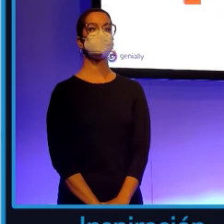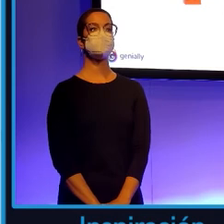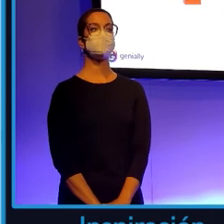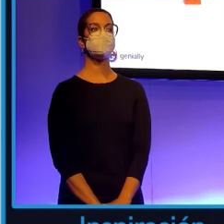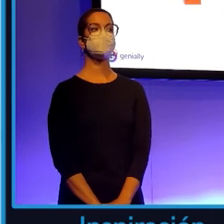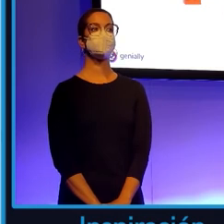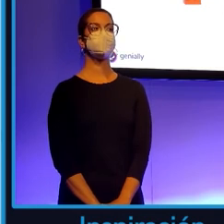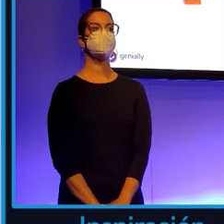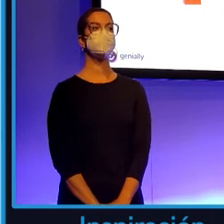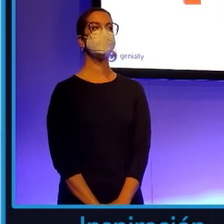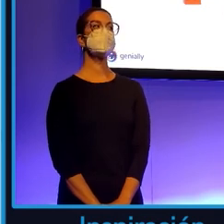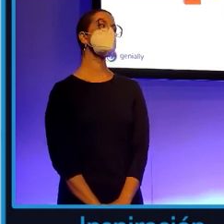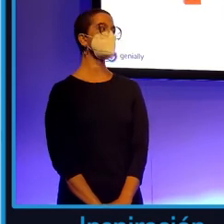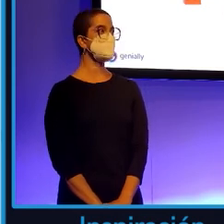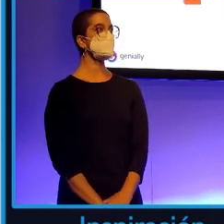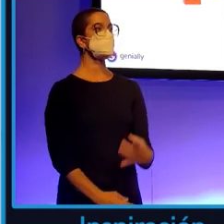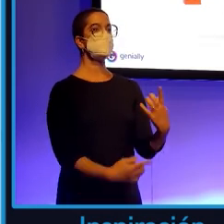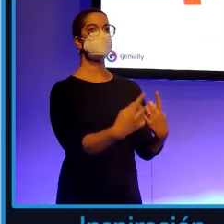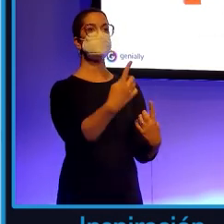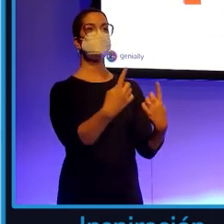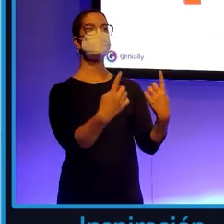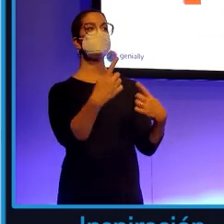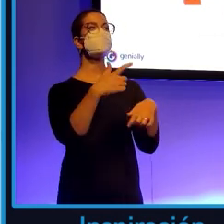bueno hay quien le ha dado tiempo para